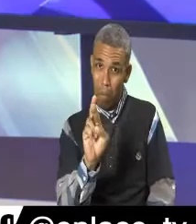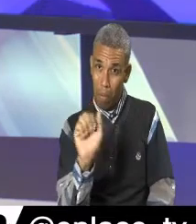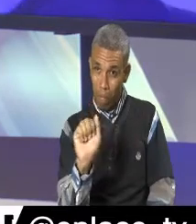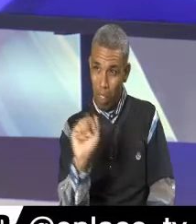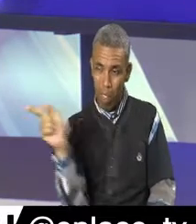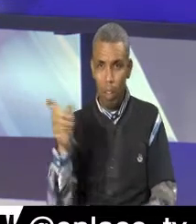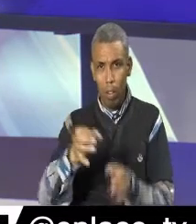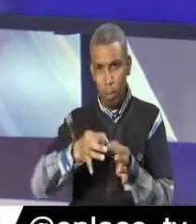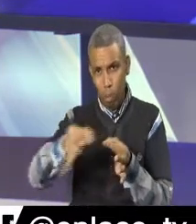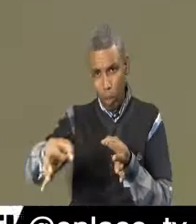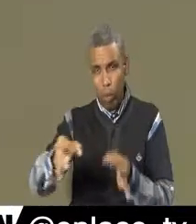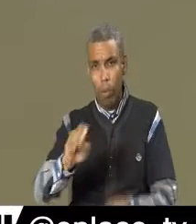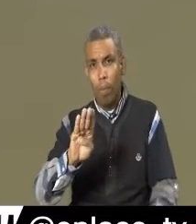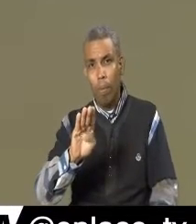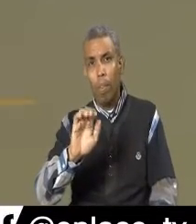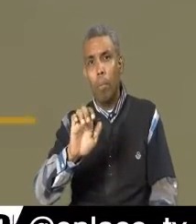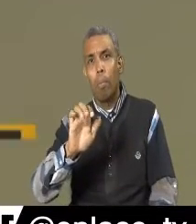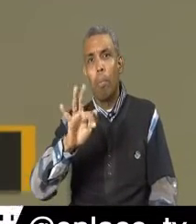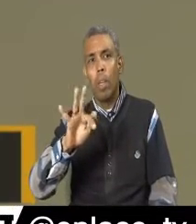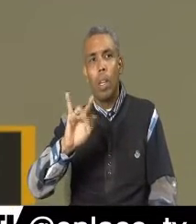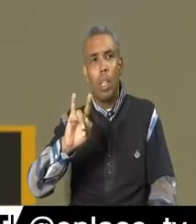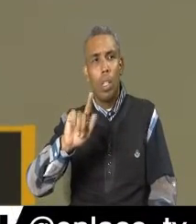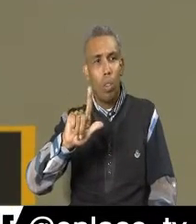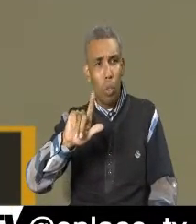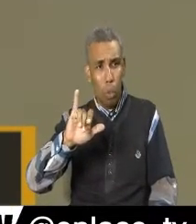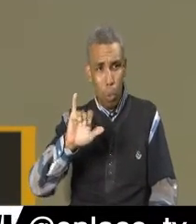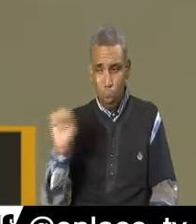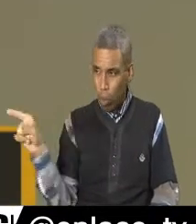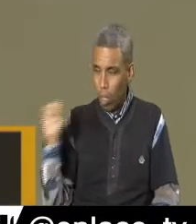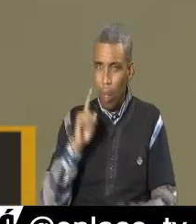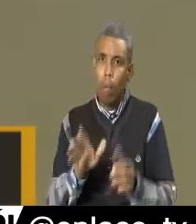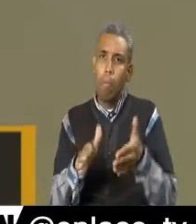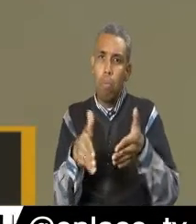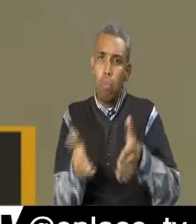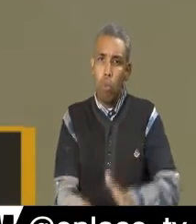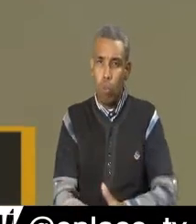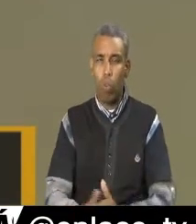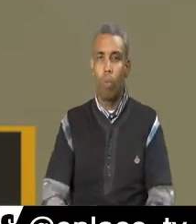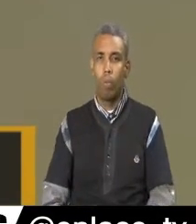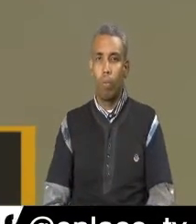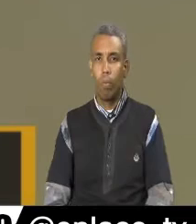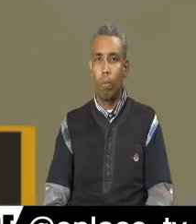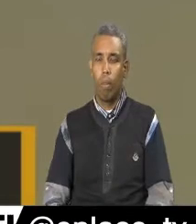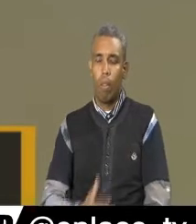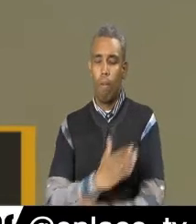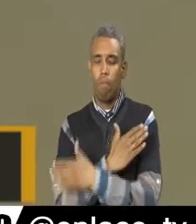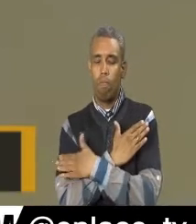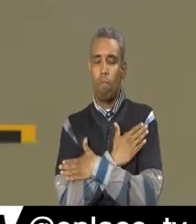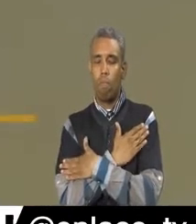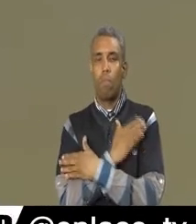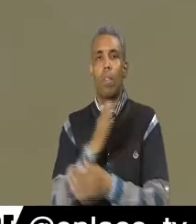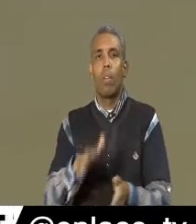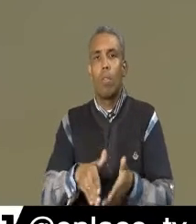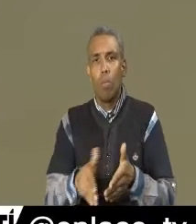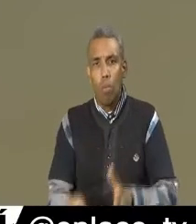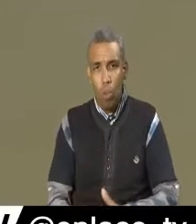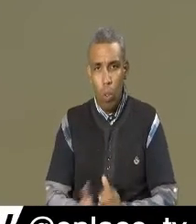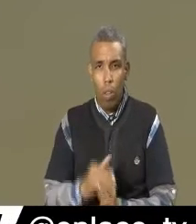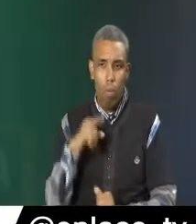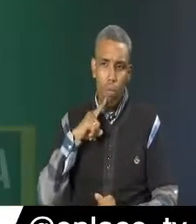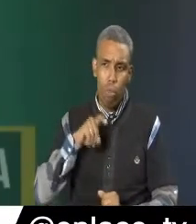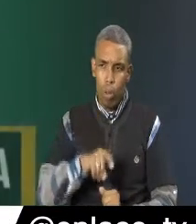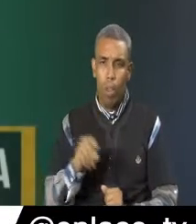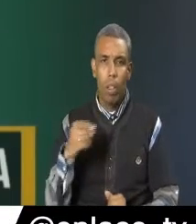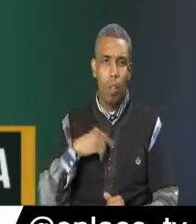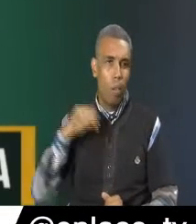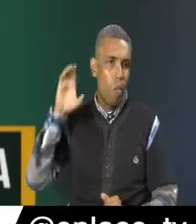Betulia. En la Catedral de la Inmaculada es velado en cámara ardiente el cuerpo sin vida del sacerdote Edinson Parra, quien falleciera en una clínica de Bucaramanga,